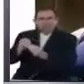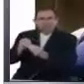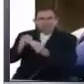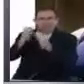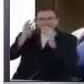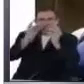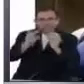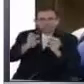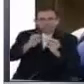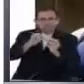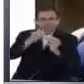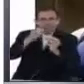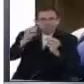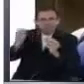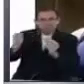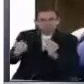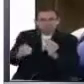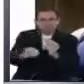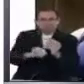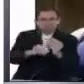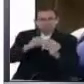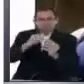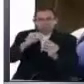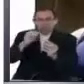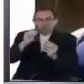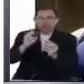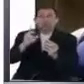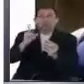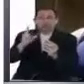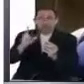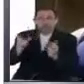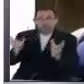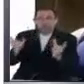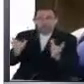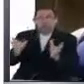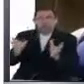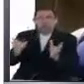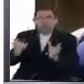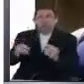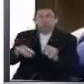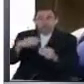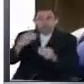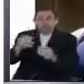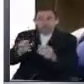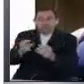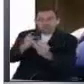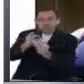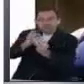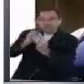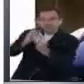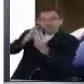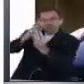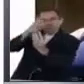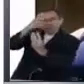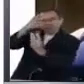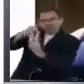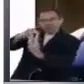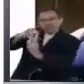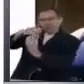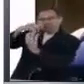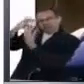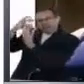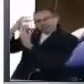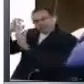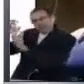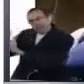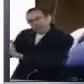Siempre ustedes lleven toda conversación del demonio o interrogación, no conversación, interrogación, pero con el fin de